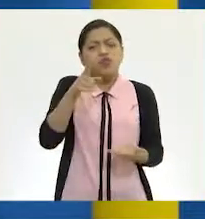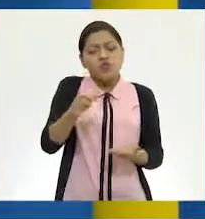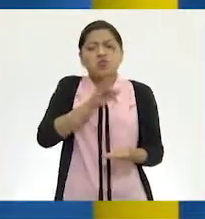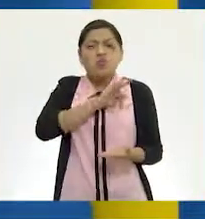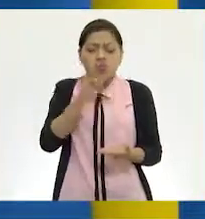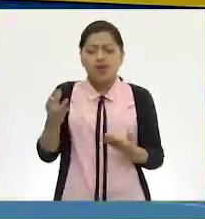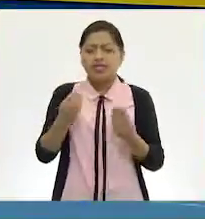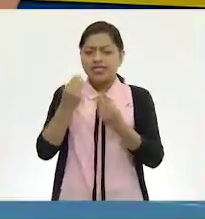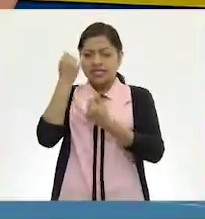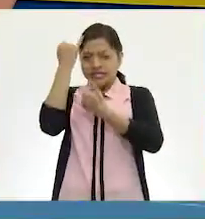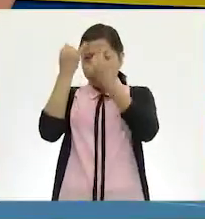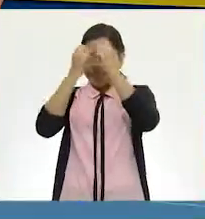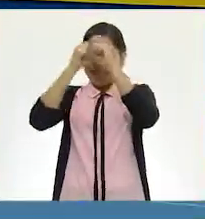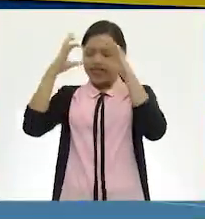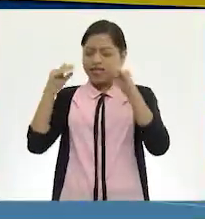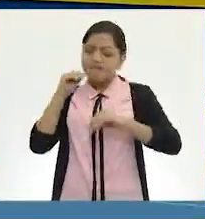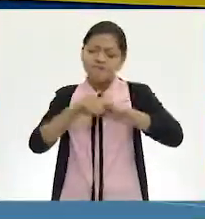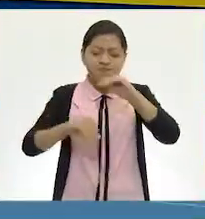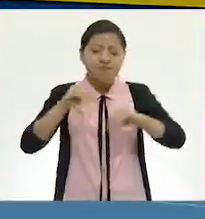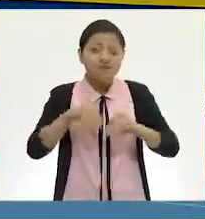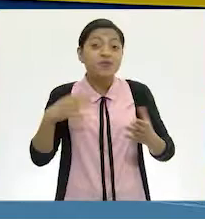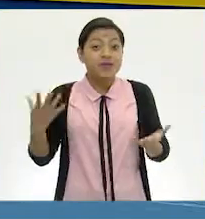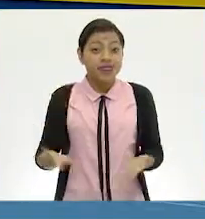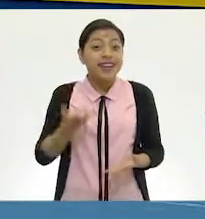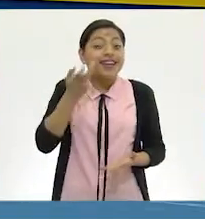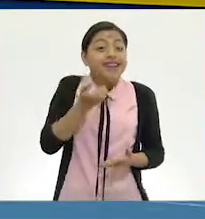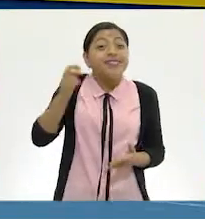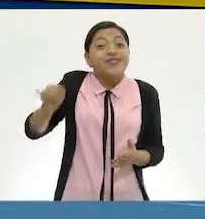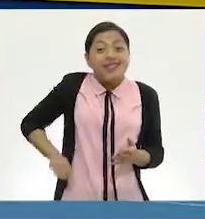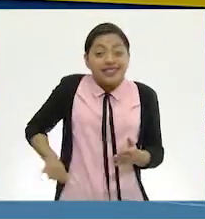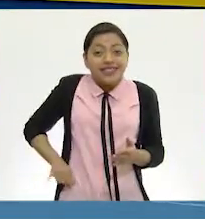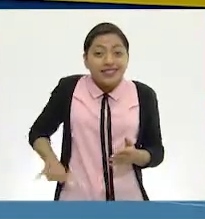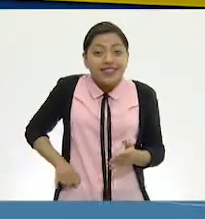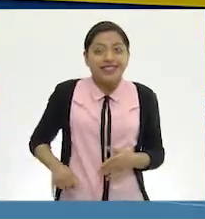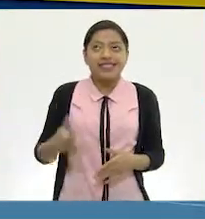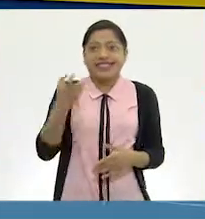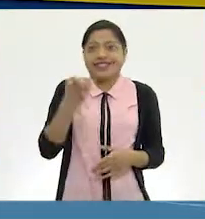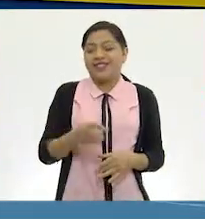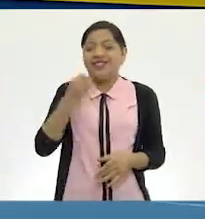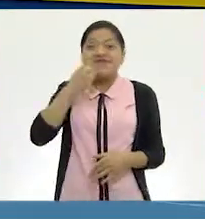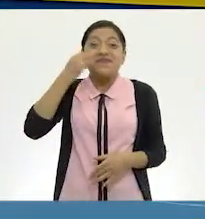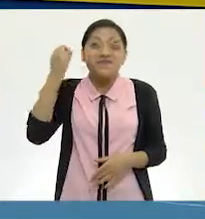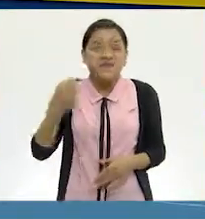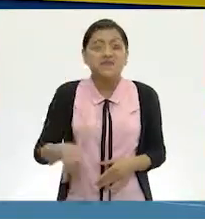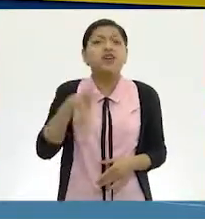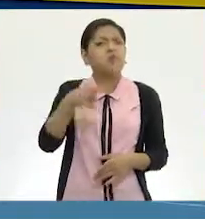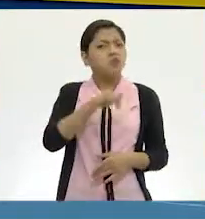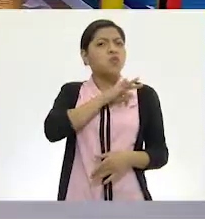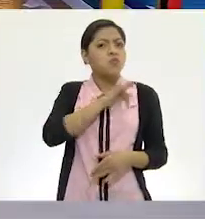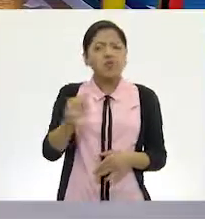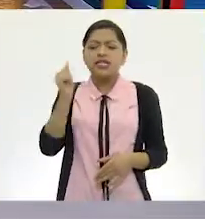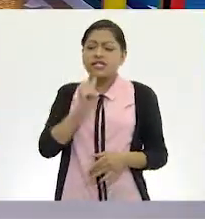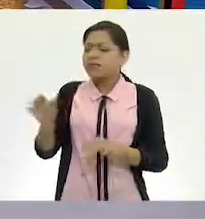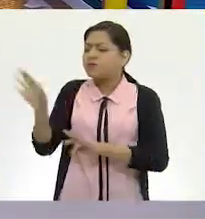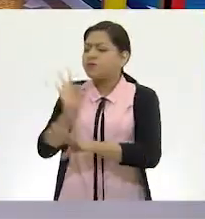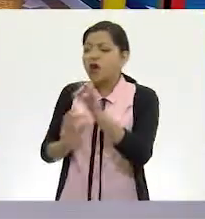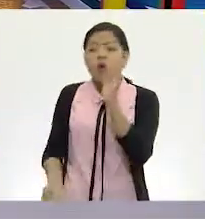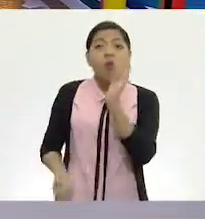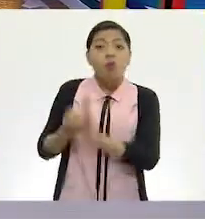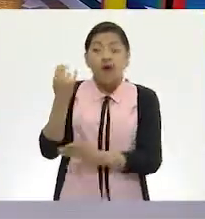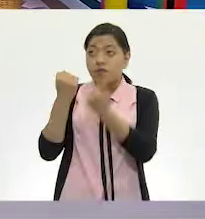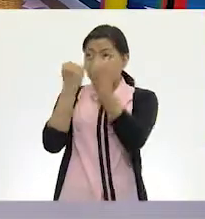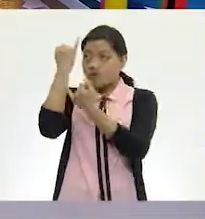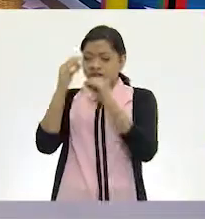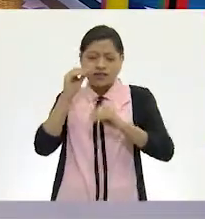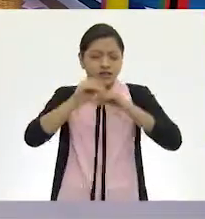proponer cosas nuevas, ¿sí? Y eso es lo interesante y lo sabroso, ¿sí? Claro. Que siempre podemos nutrirnos.